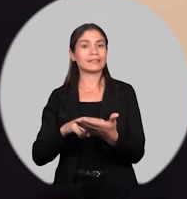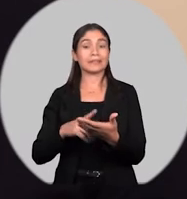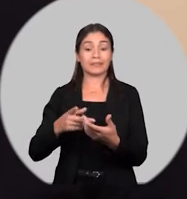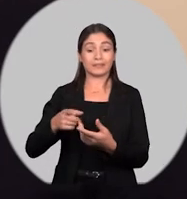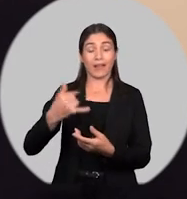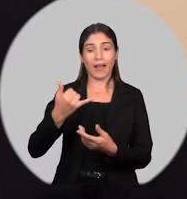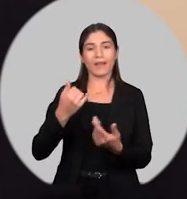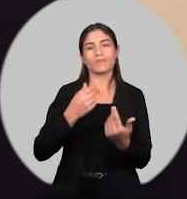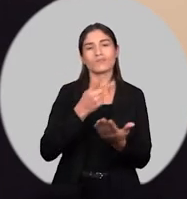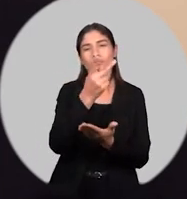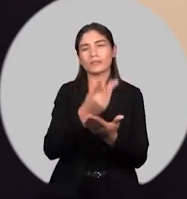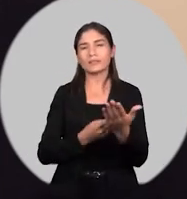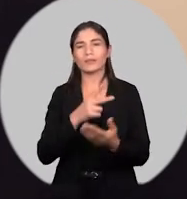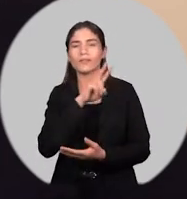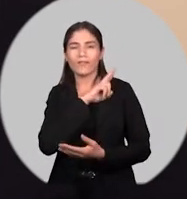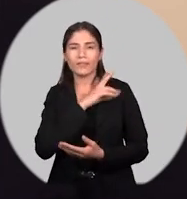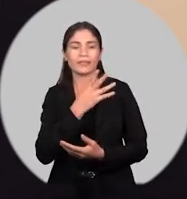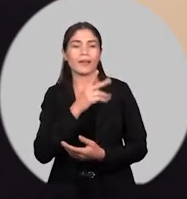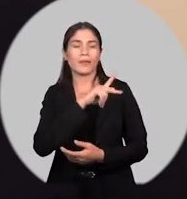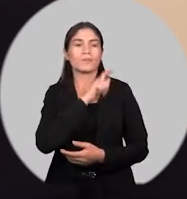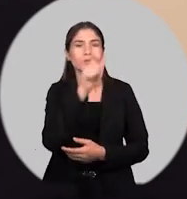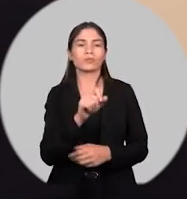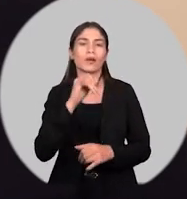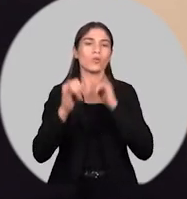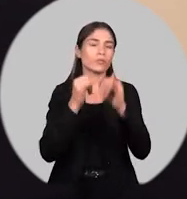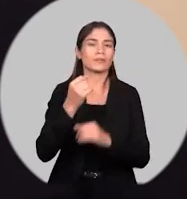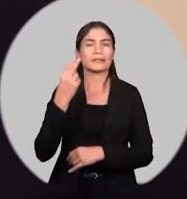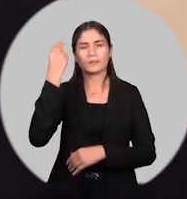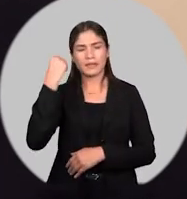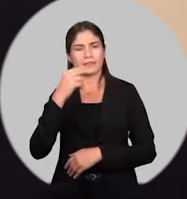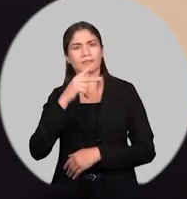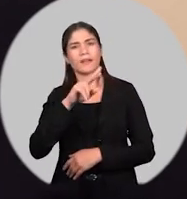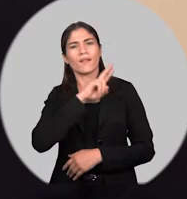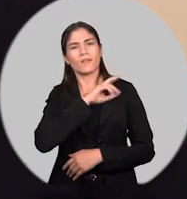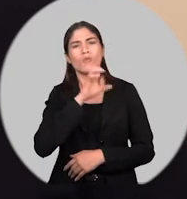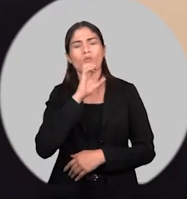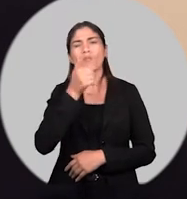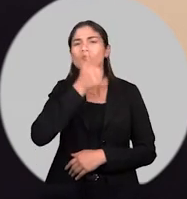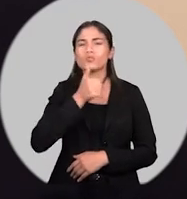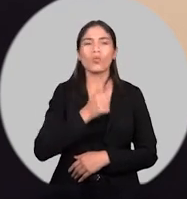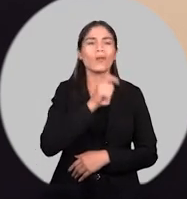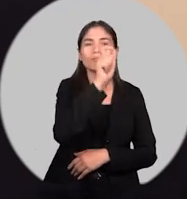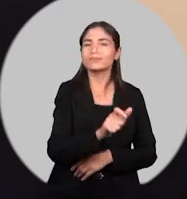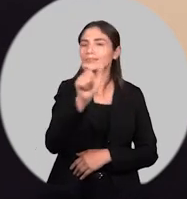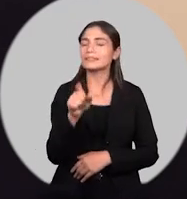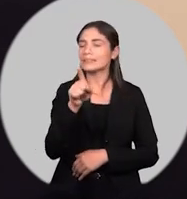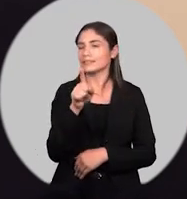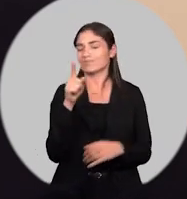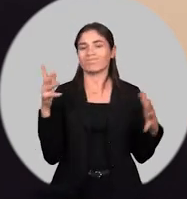Tenemos muchos proyectos de que la gente pueda contar testimonios, experiencias de vida